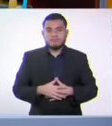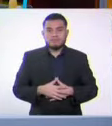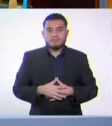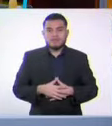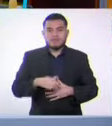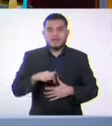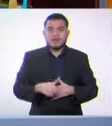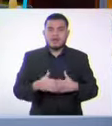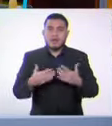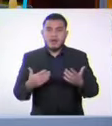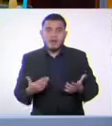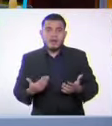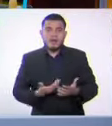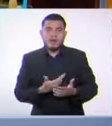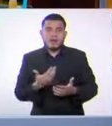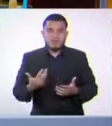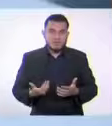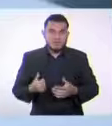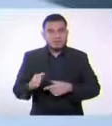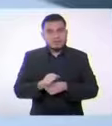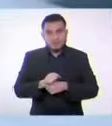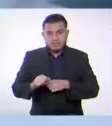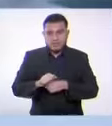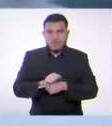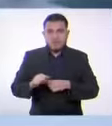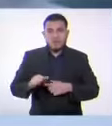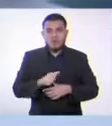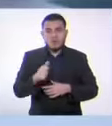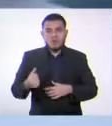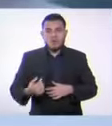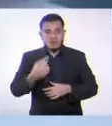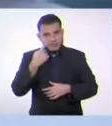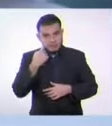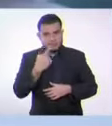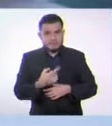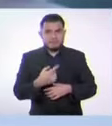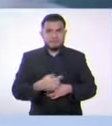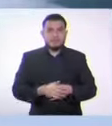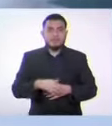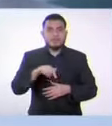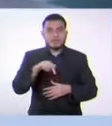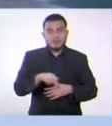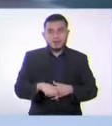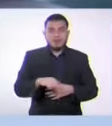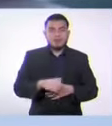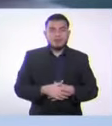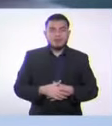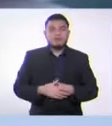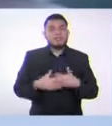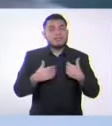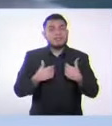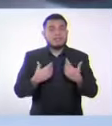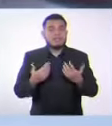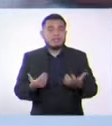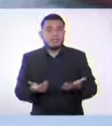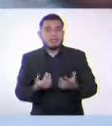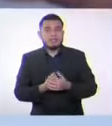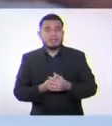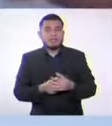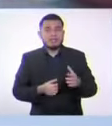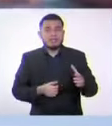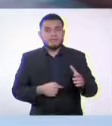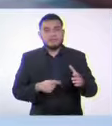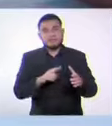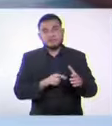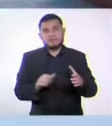Ahora realizaremos otro experimento. Observen que ahora tengo en el